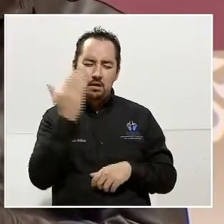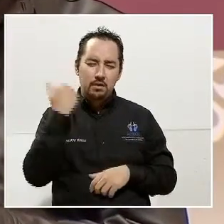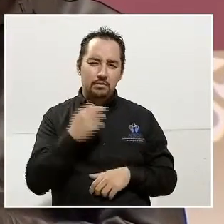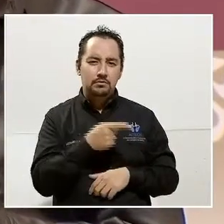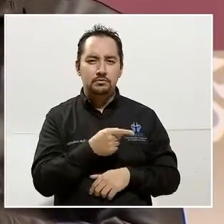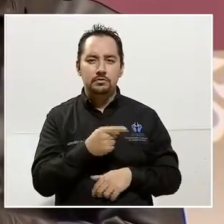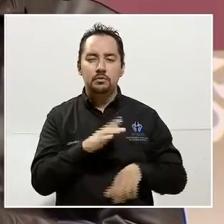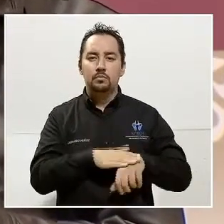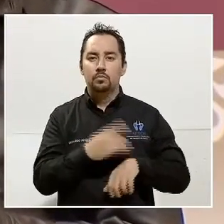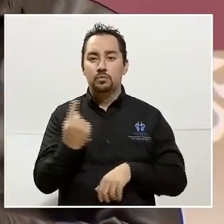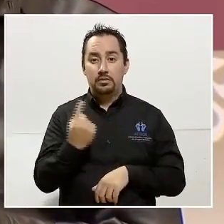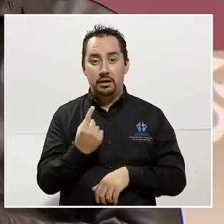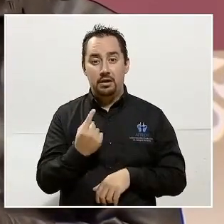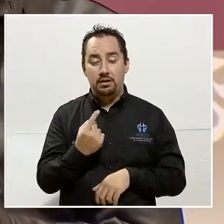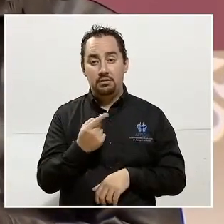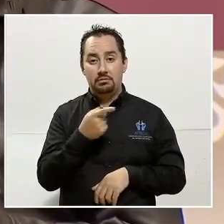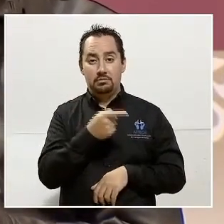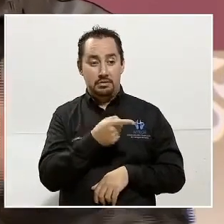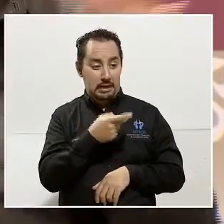porque así